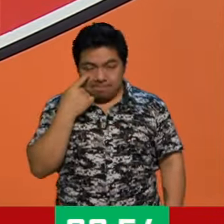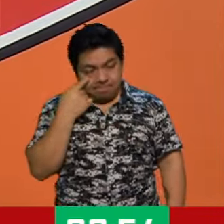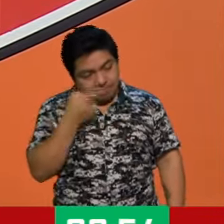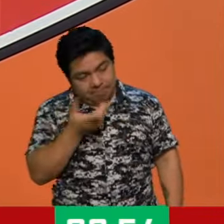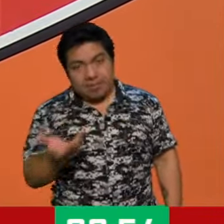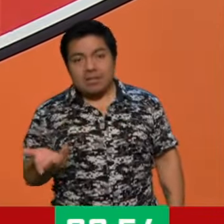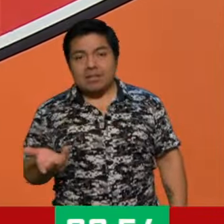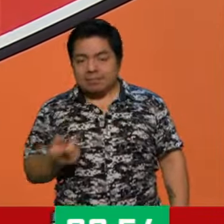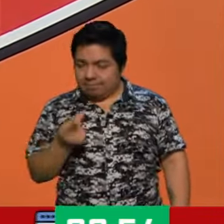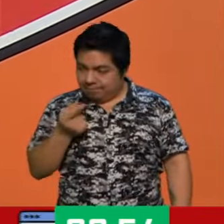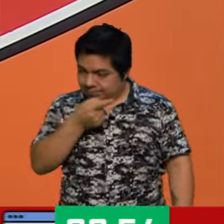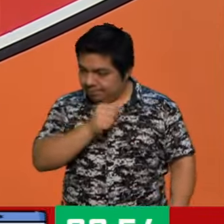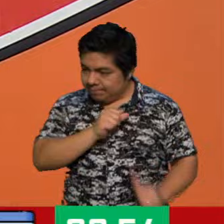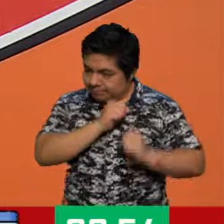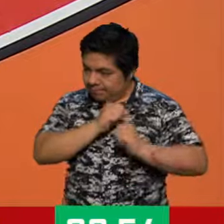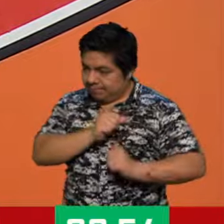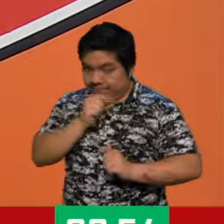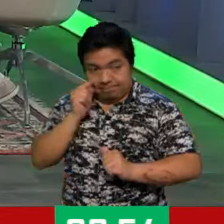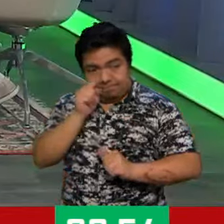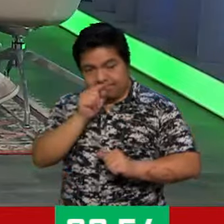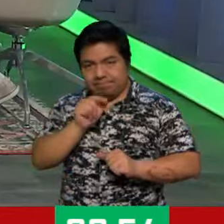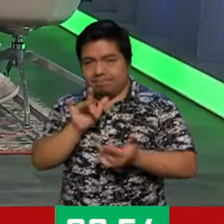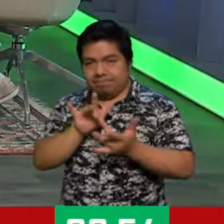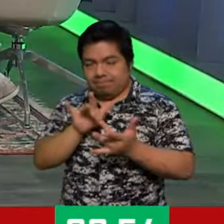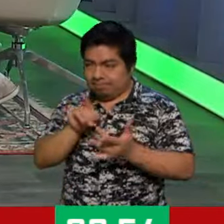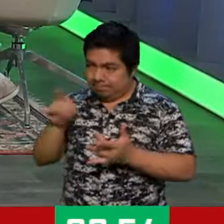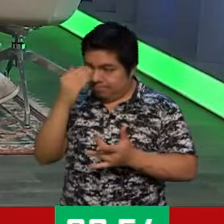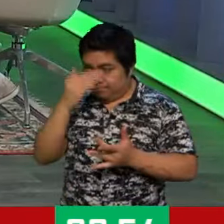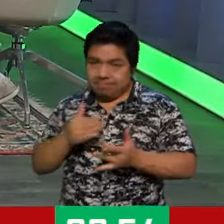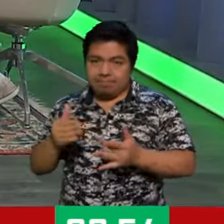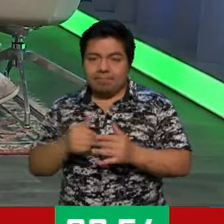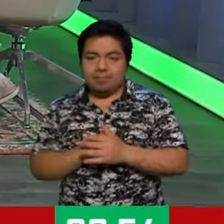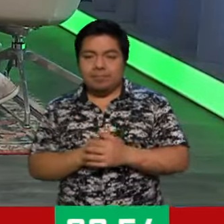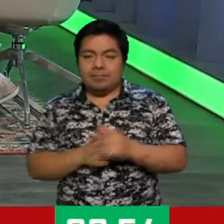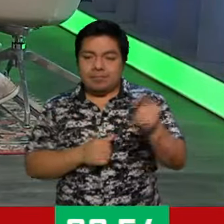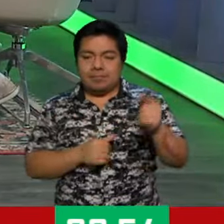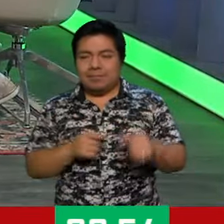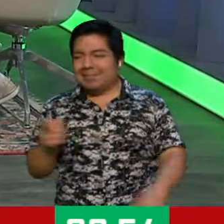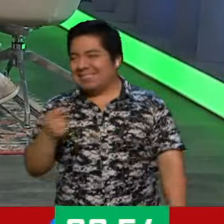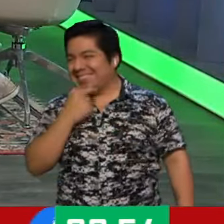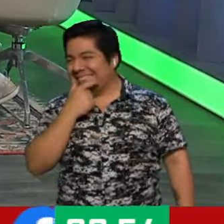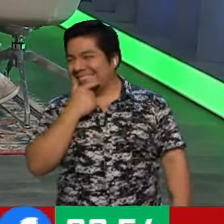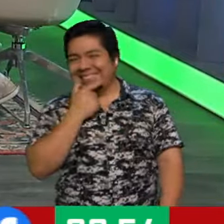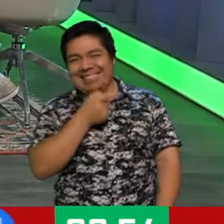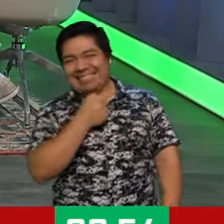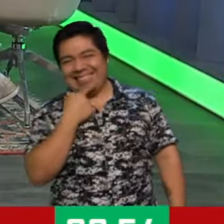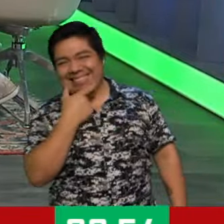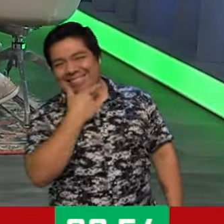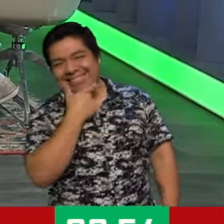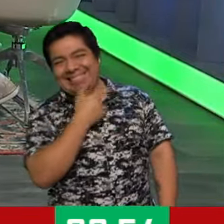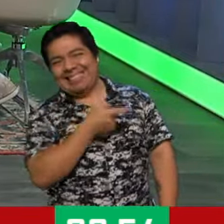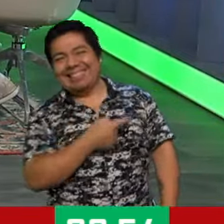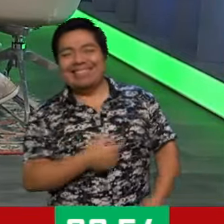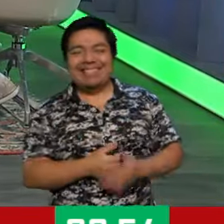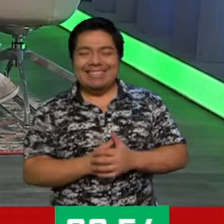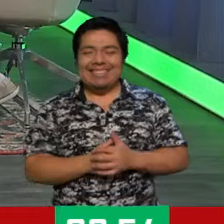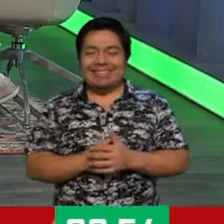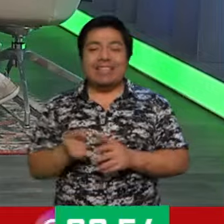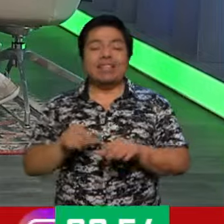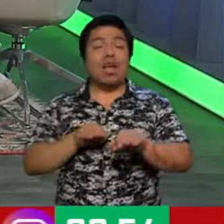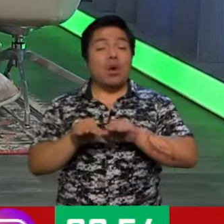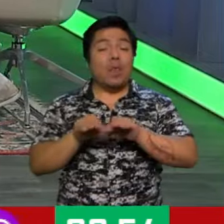ahí, autoridades. ¿Sí? Le podemos mandar recadito acá al seguro. Allá se siguen riendo. ¿Alguna otra cosa? ¿En la chamba